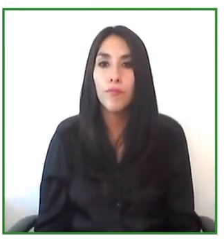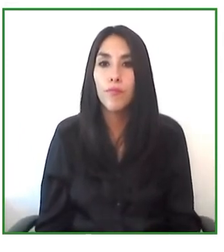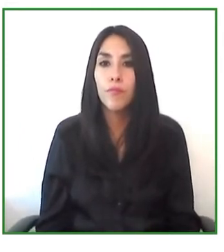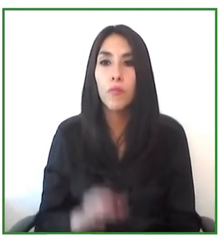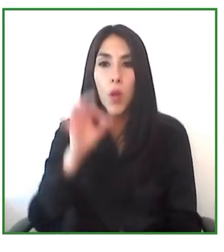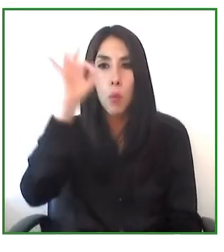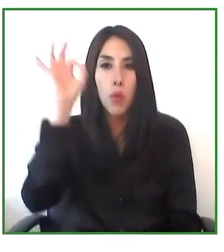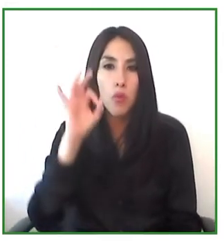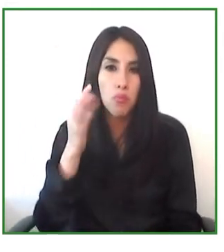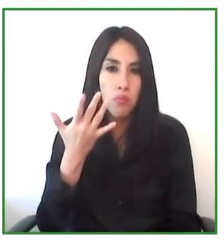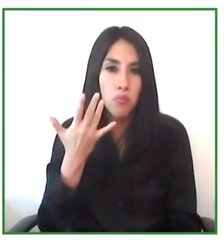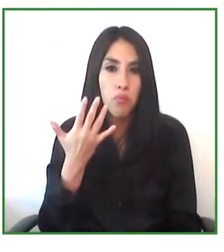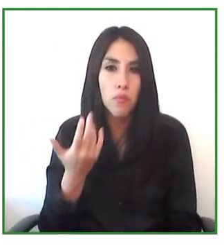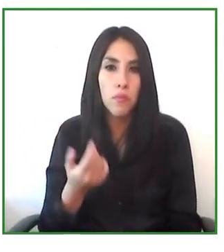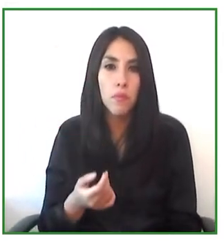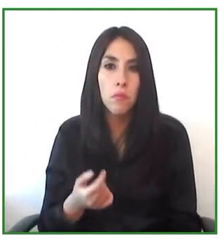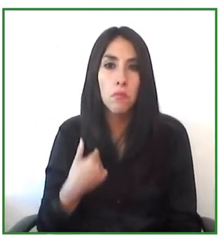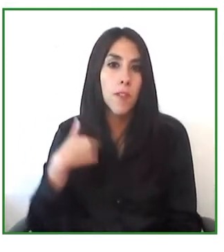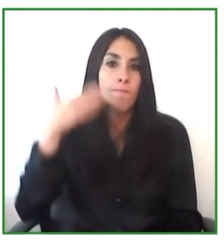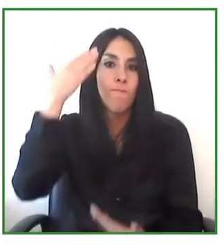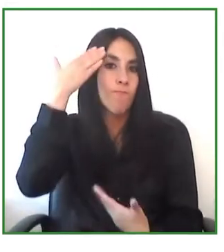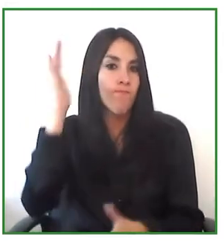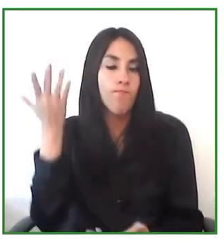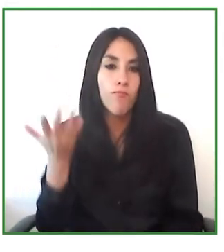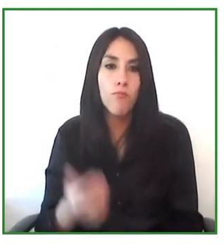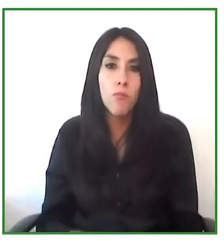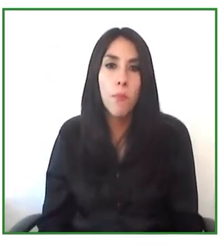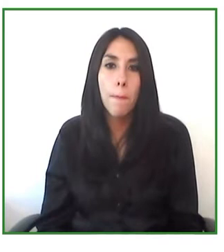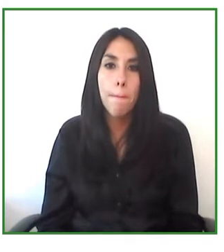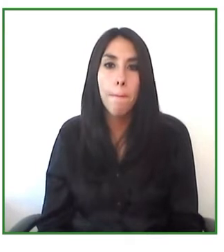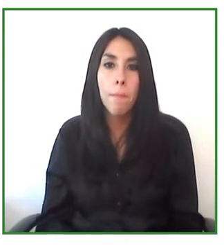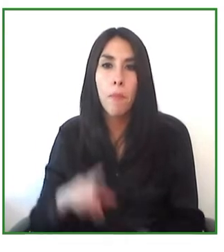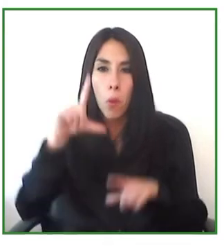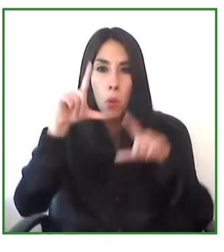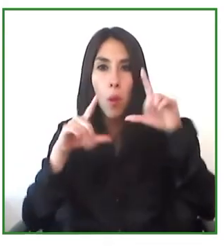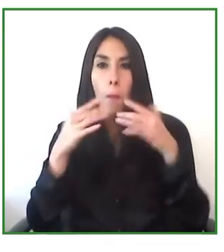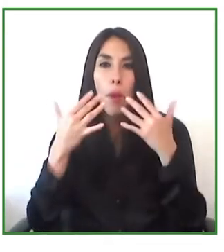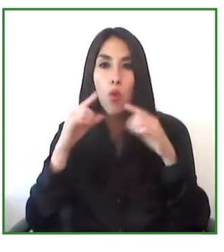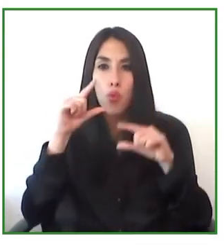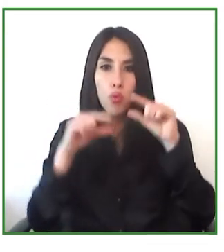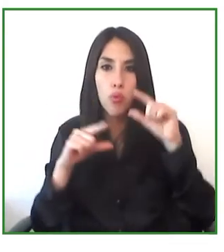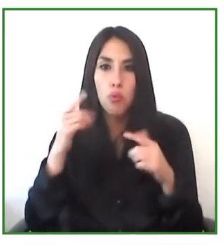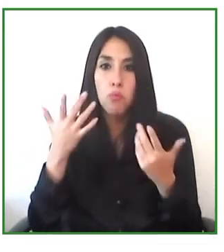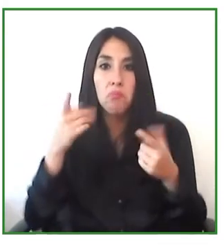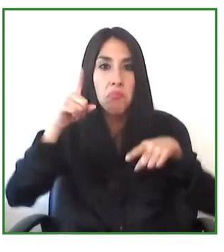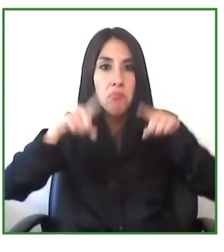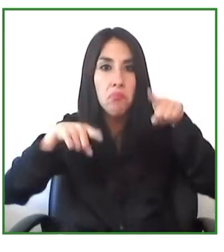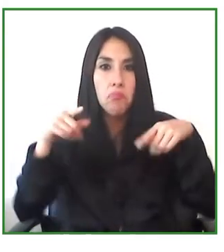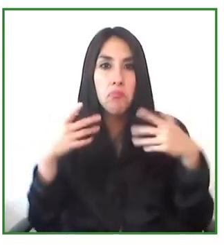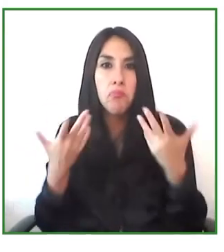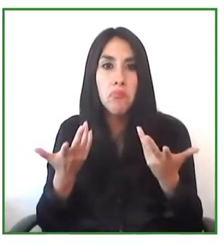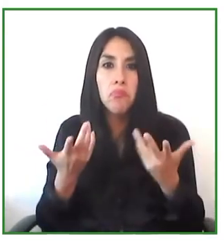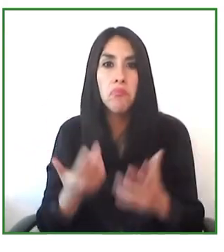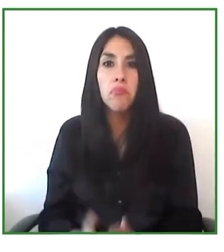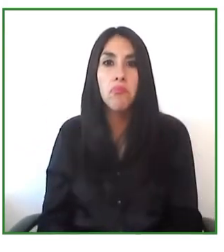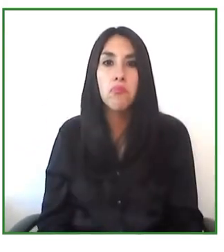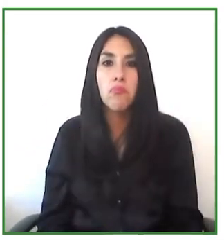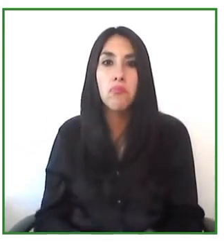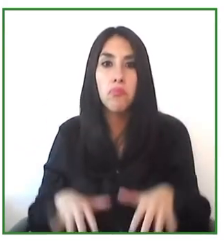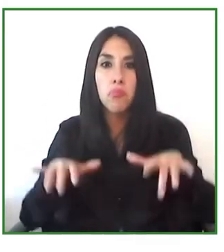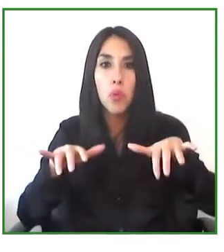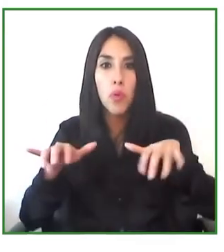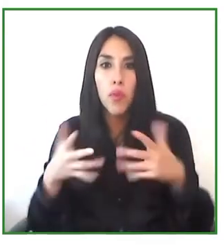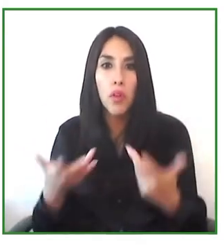creo que hay un par de pistas que nos hacen sospechar que ese impacto final va a ser